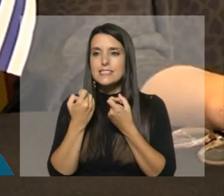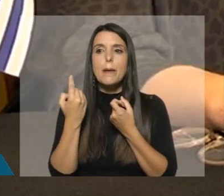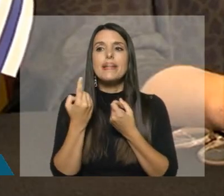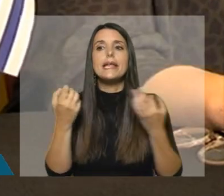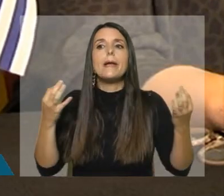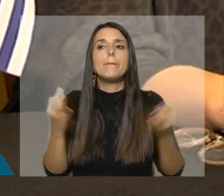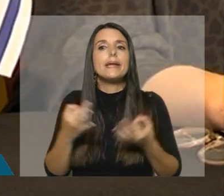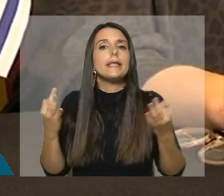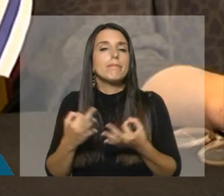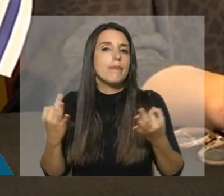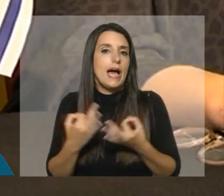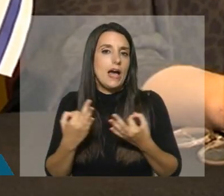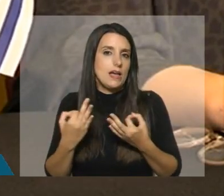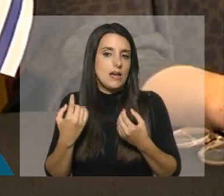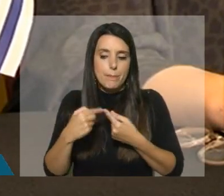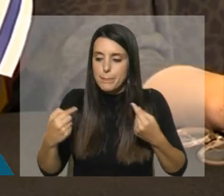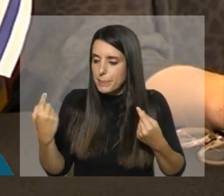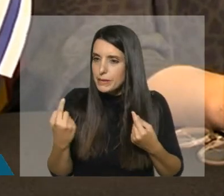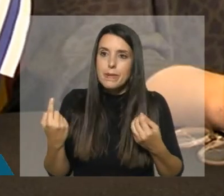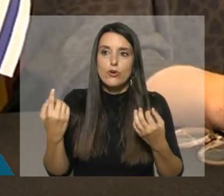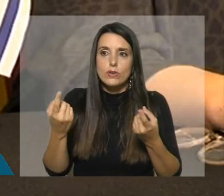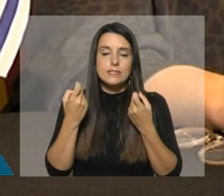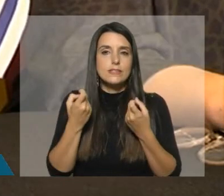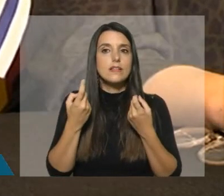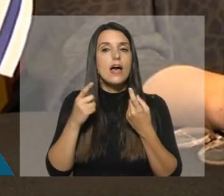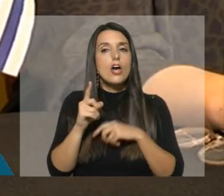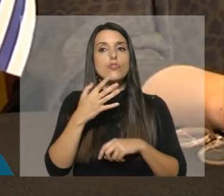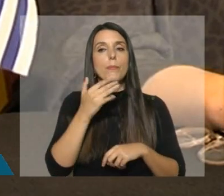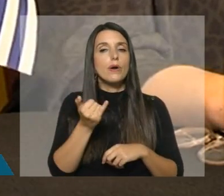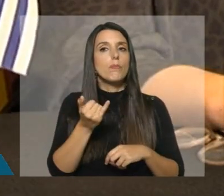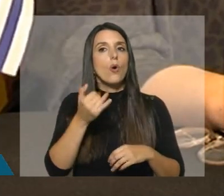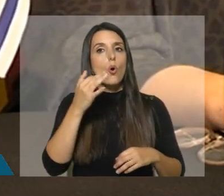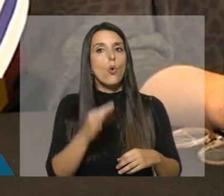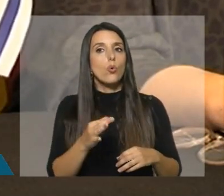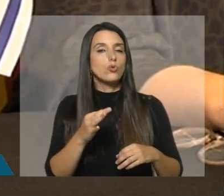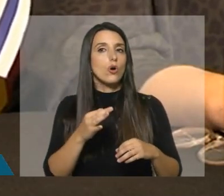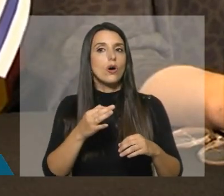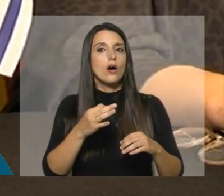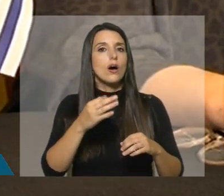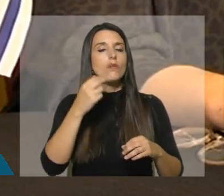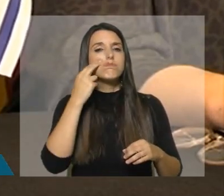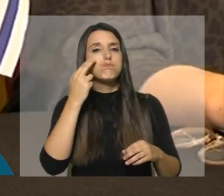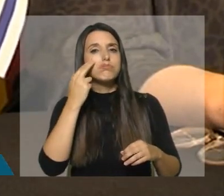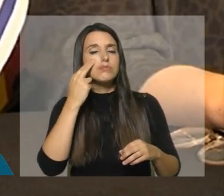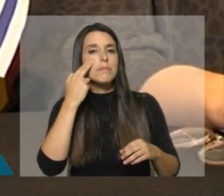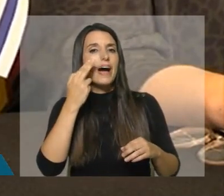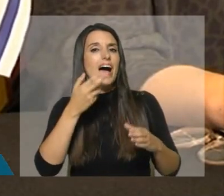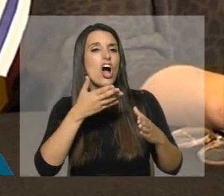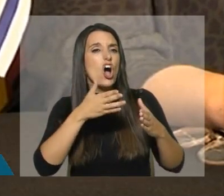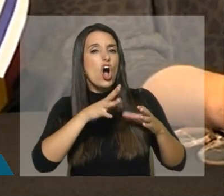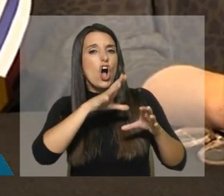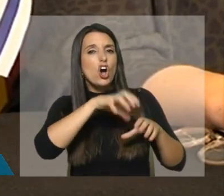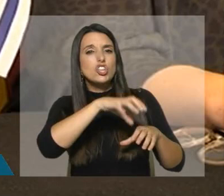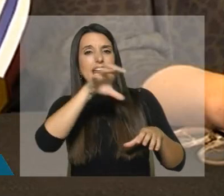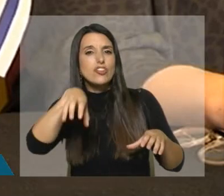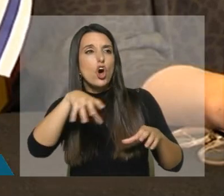India y de China, como les había relatado. Pero cuando hubo conflicto por COVID y los mares estaban atascados de contenedores, hubo problema de